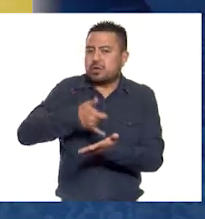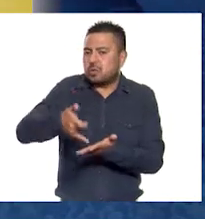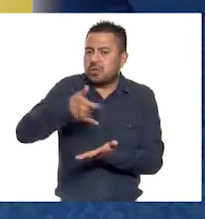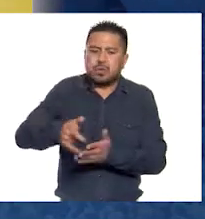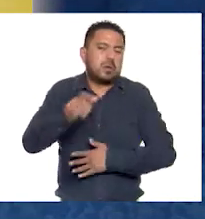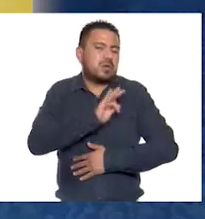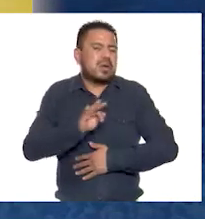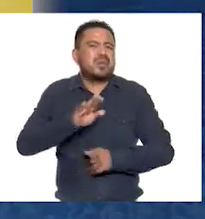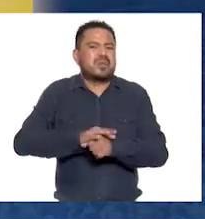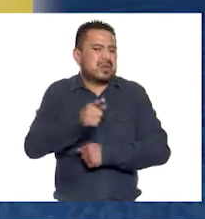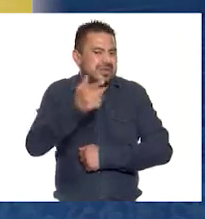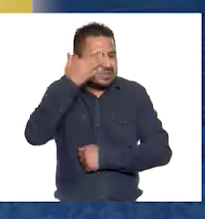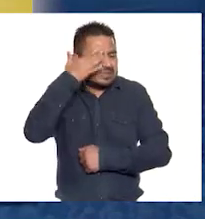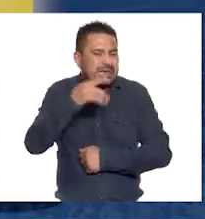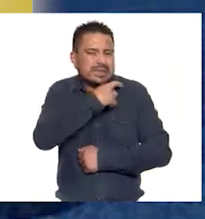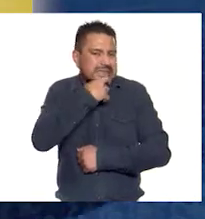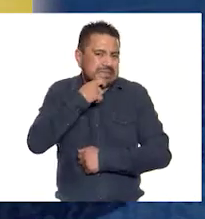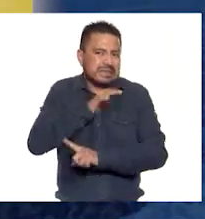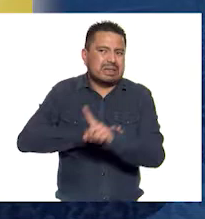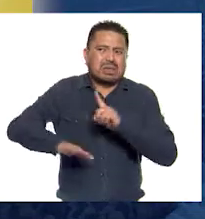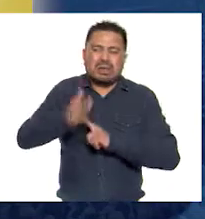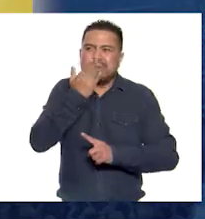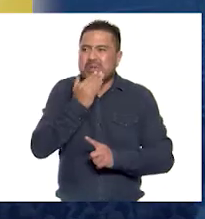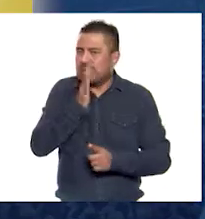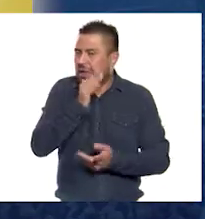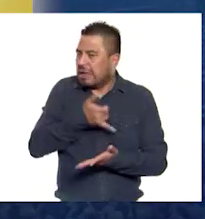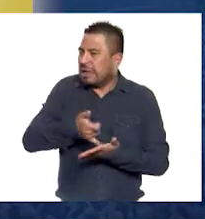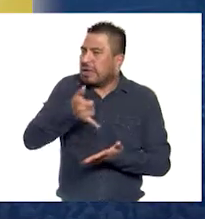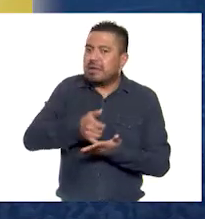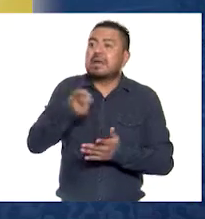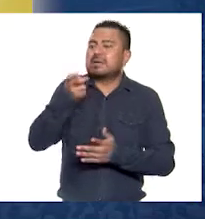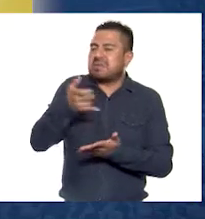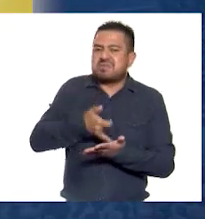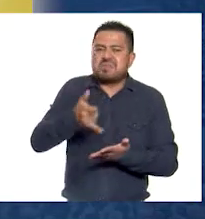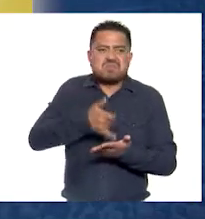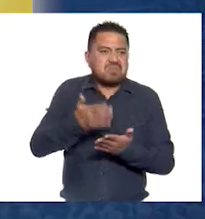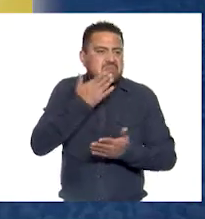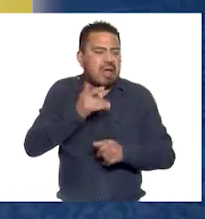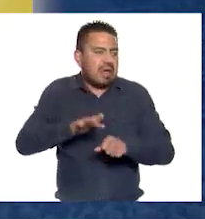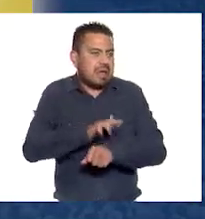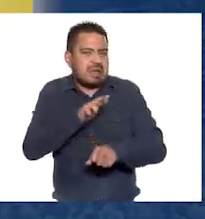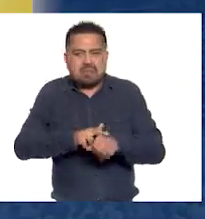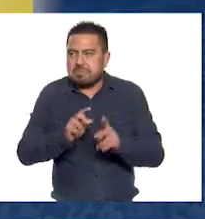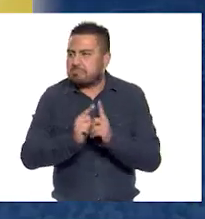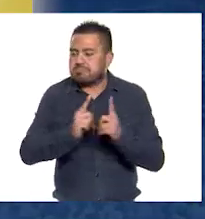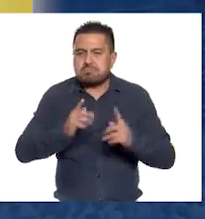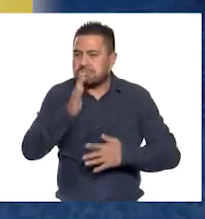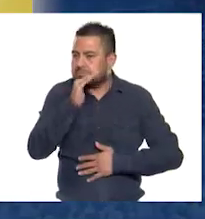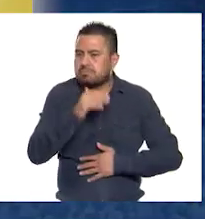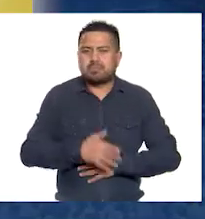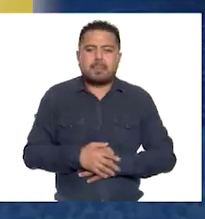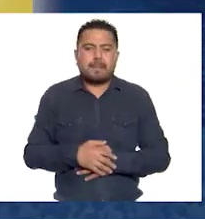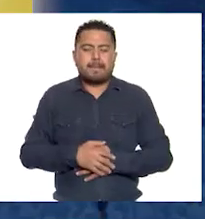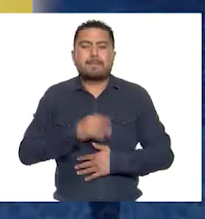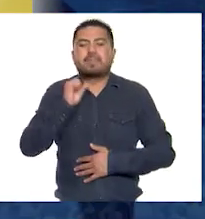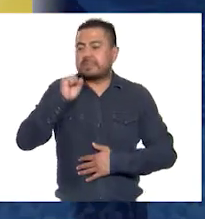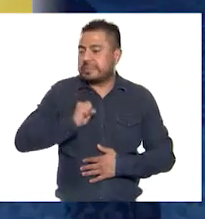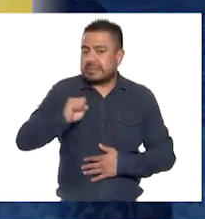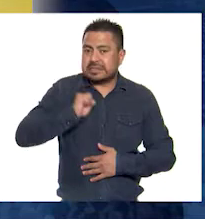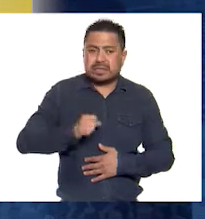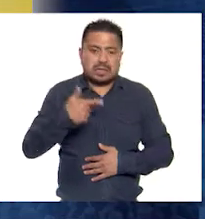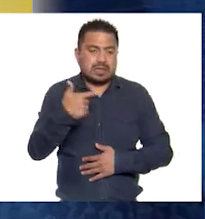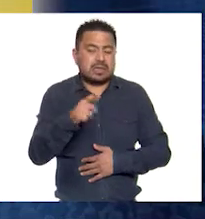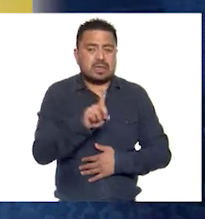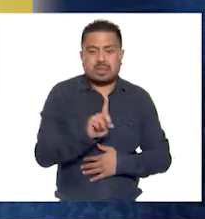cultivable debido a su naturaleza desértica, así que la agricultura no tuvo un gran desarrollo. En el siglo